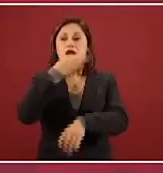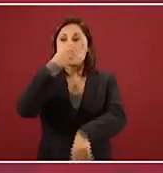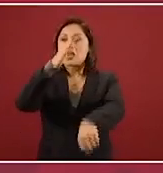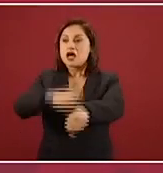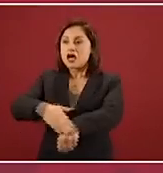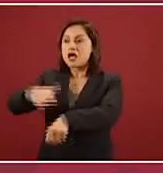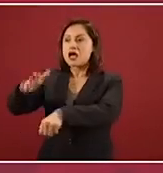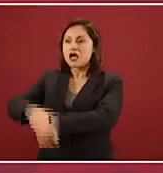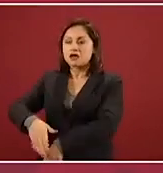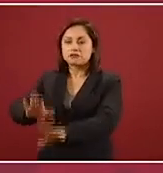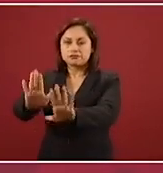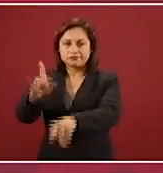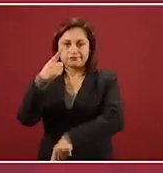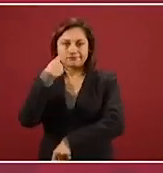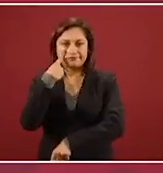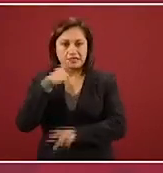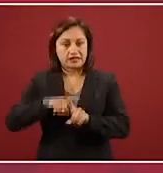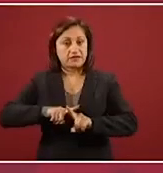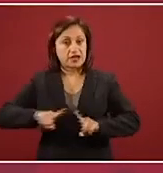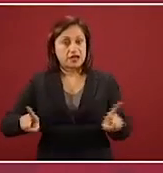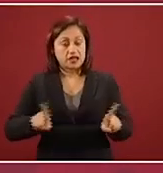Llegué a decir: